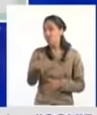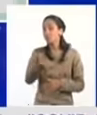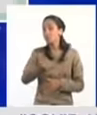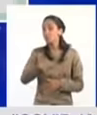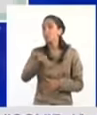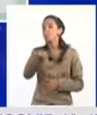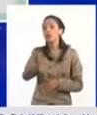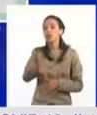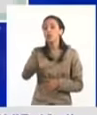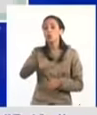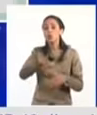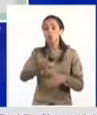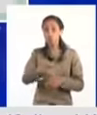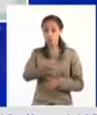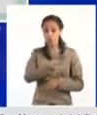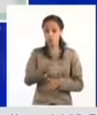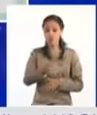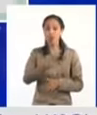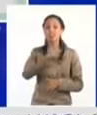diagnosticado